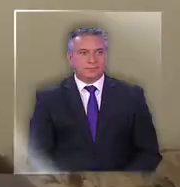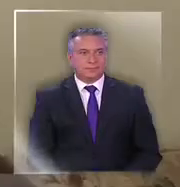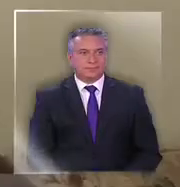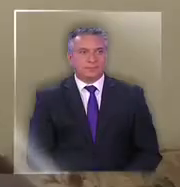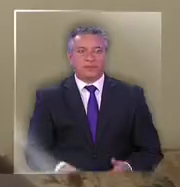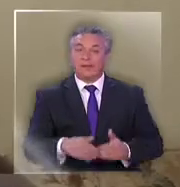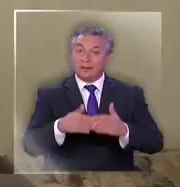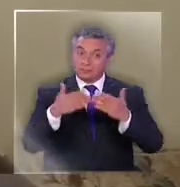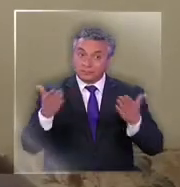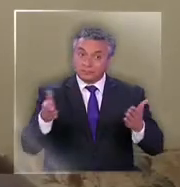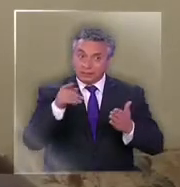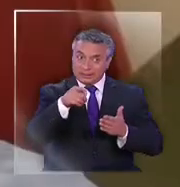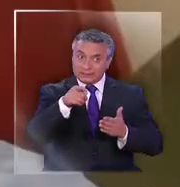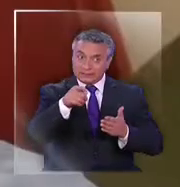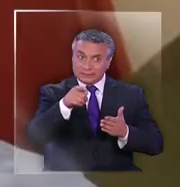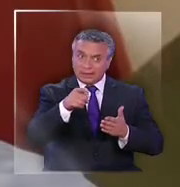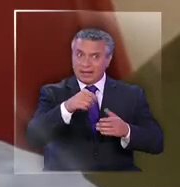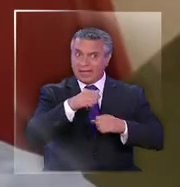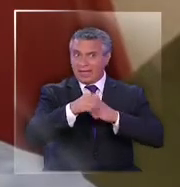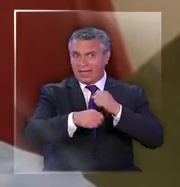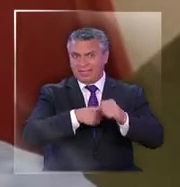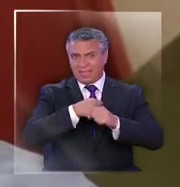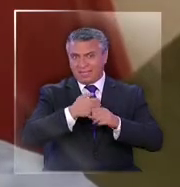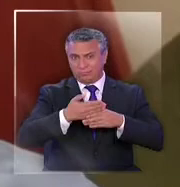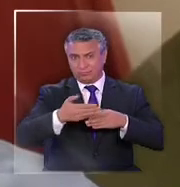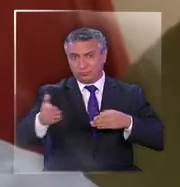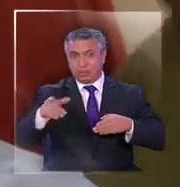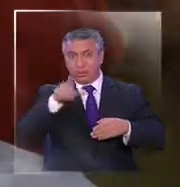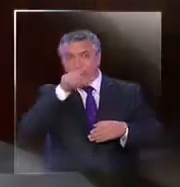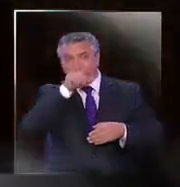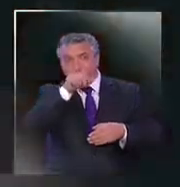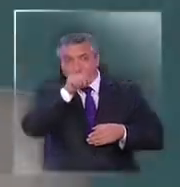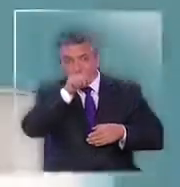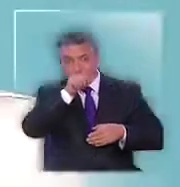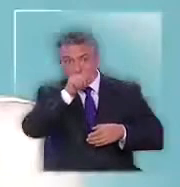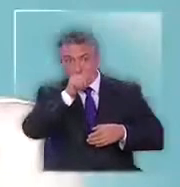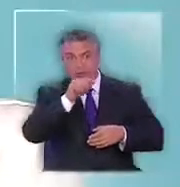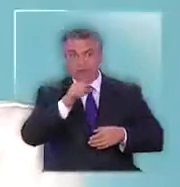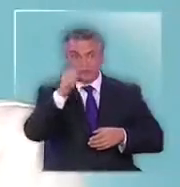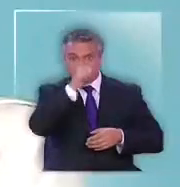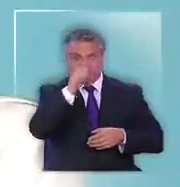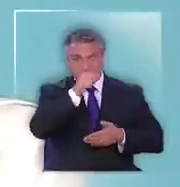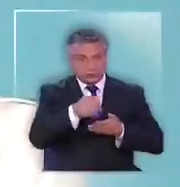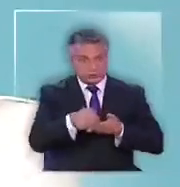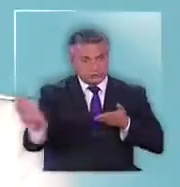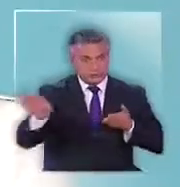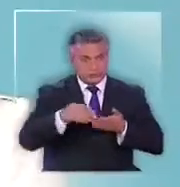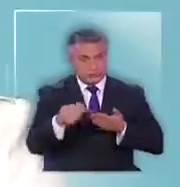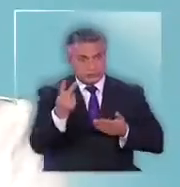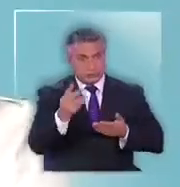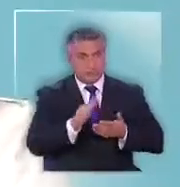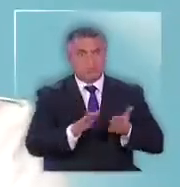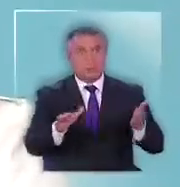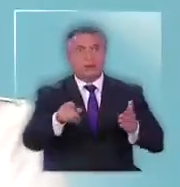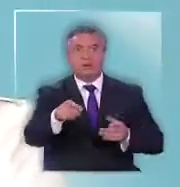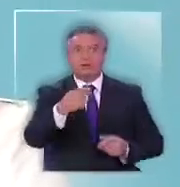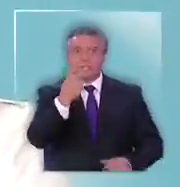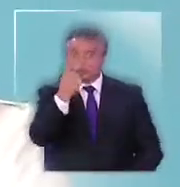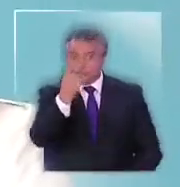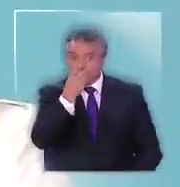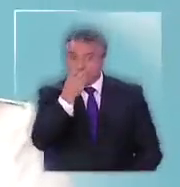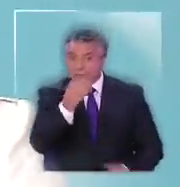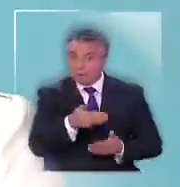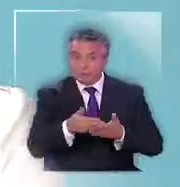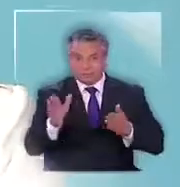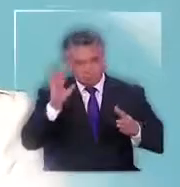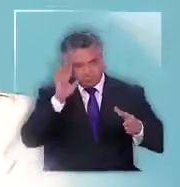¿Será este el secreto de su longevidad, evitar el pollo y el cerdo en su dieta? Asociar la longevidad solamente a que no se comen esos dos